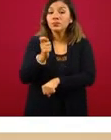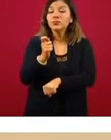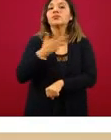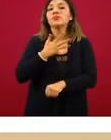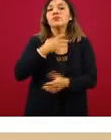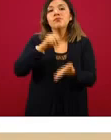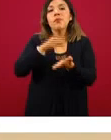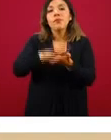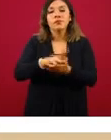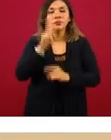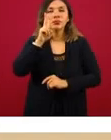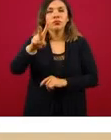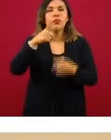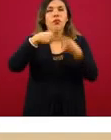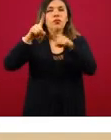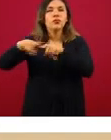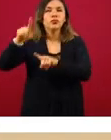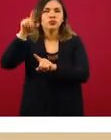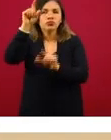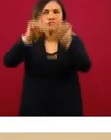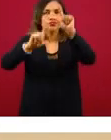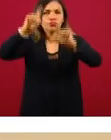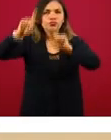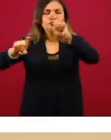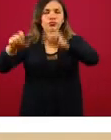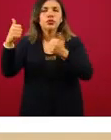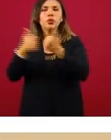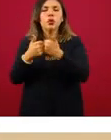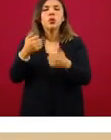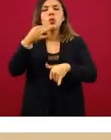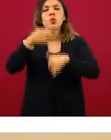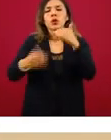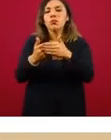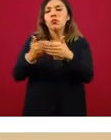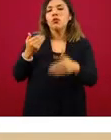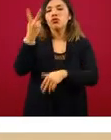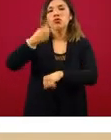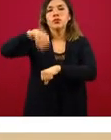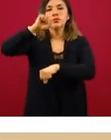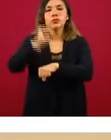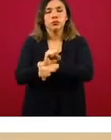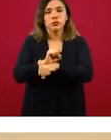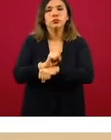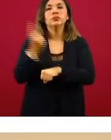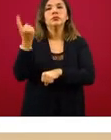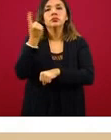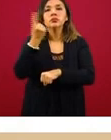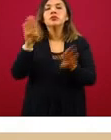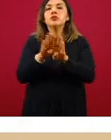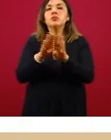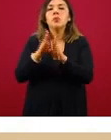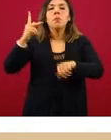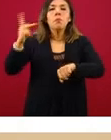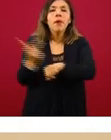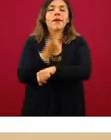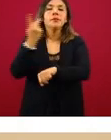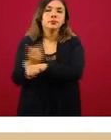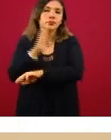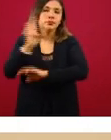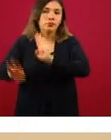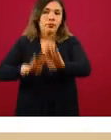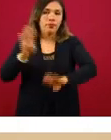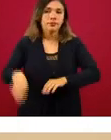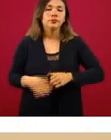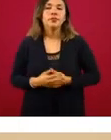están, como ustedes pueden ver, distribuidas prácticamente en las últimas 2 semanas de cómo han ido ocurriendo.